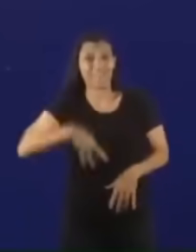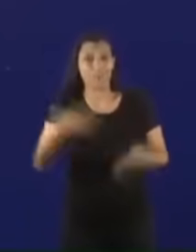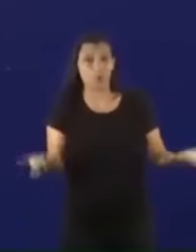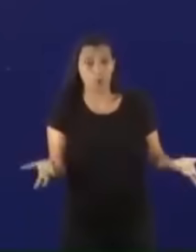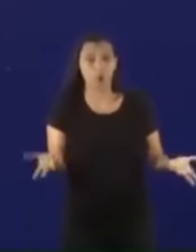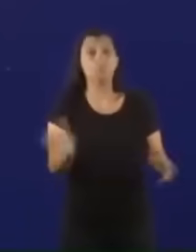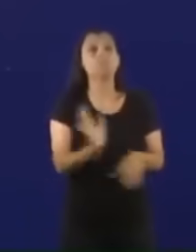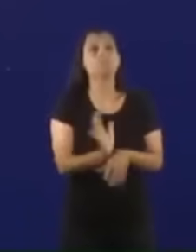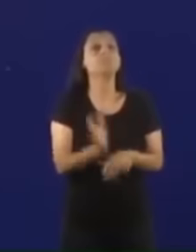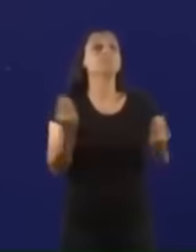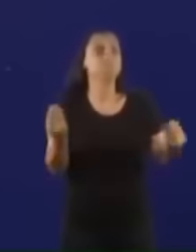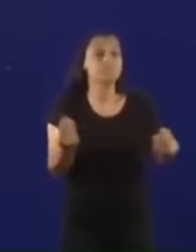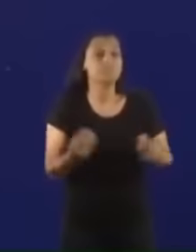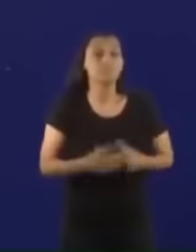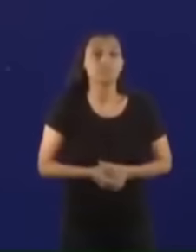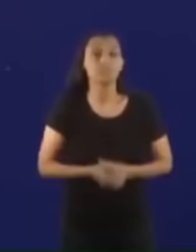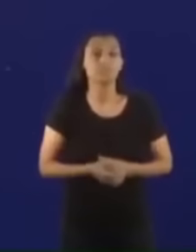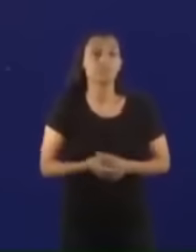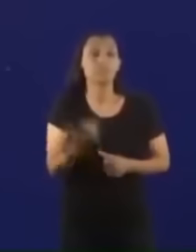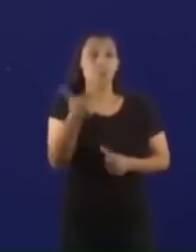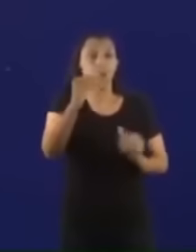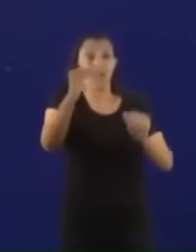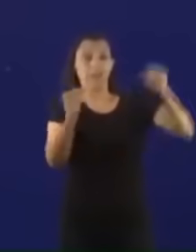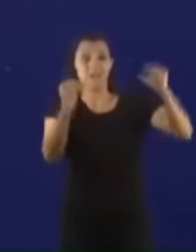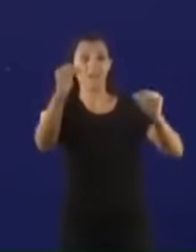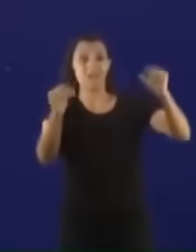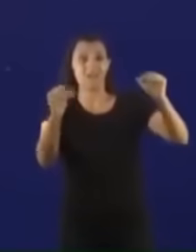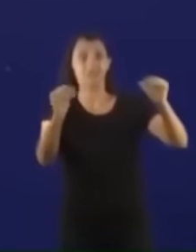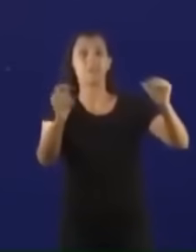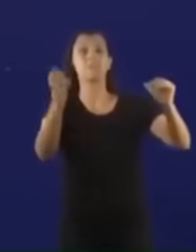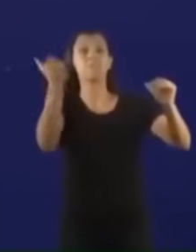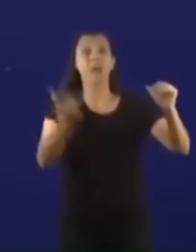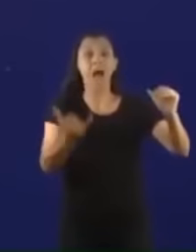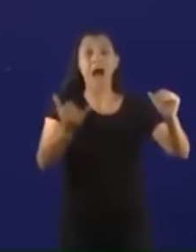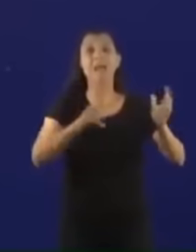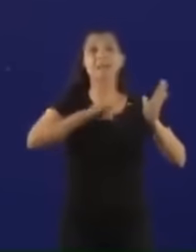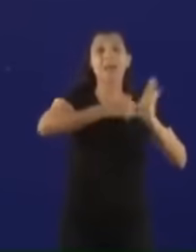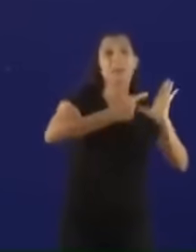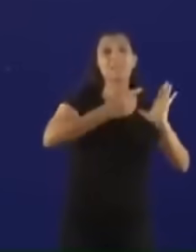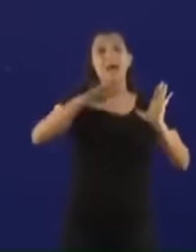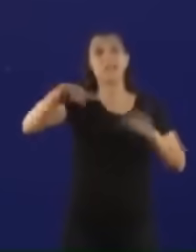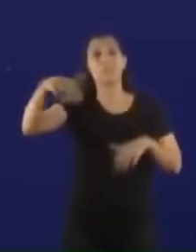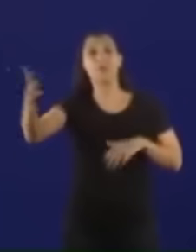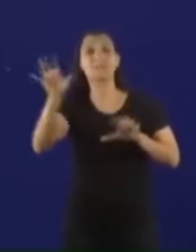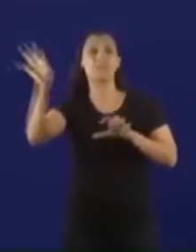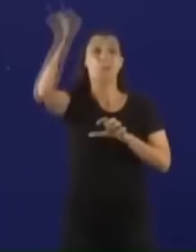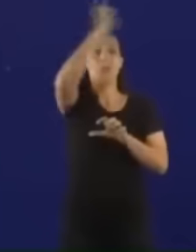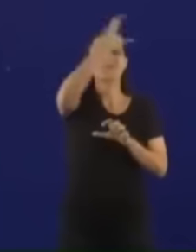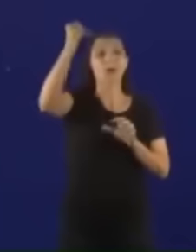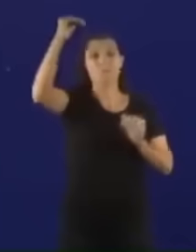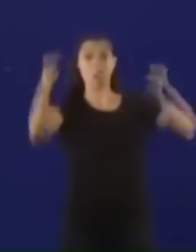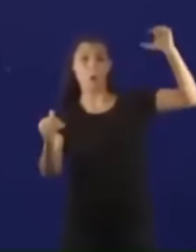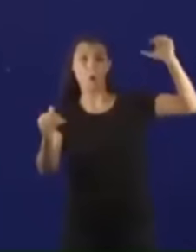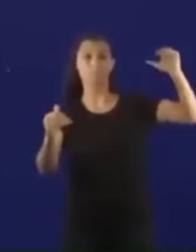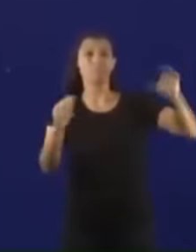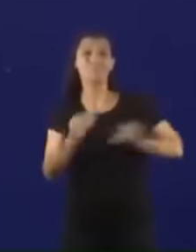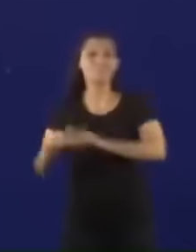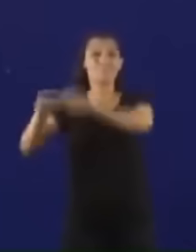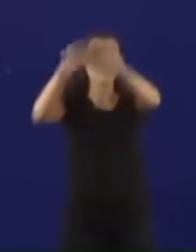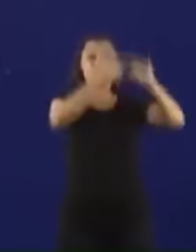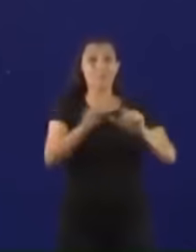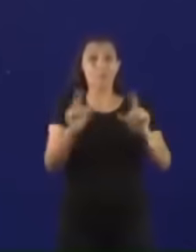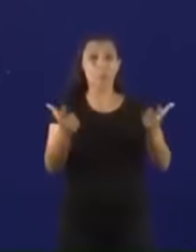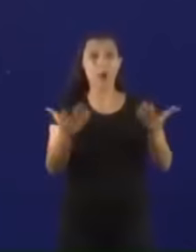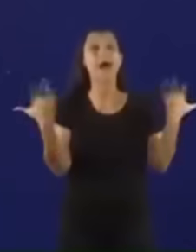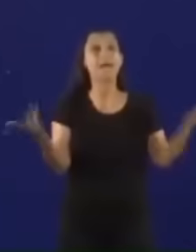términos de la inequidad que hay con el AMBA versus el interior del país. Dicho esto, el incentivo